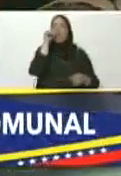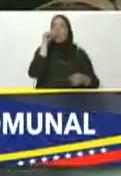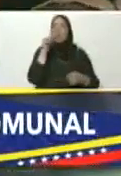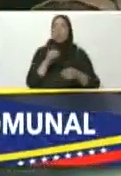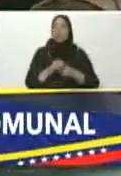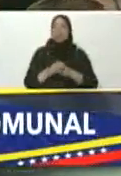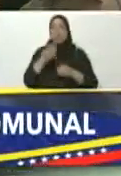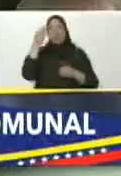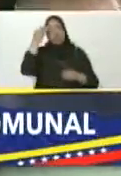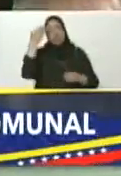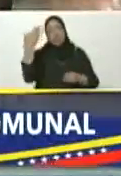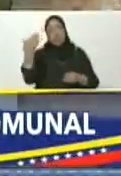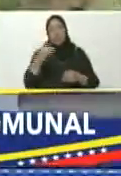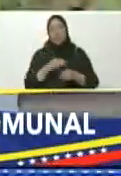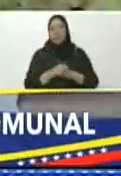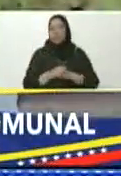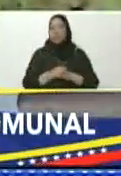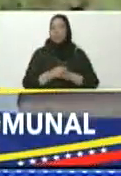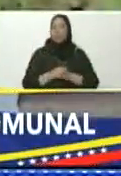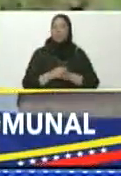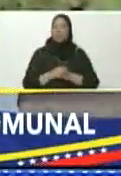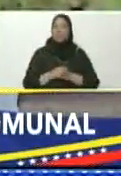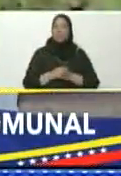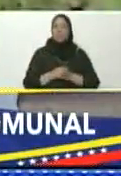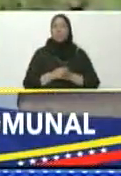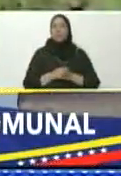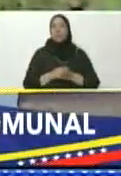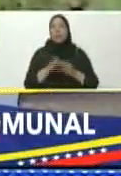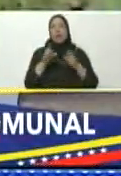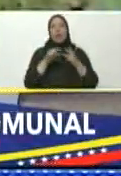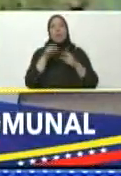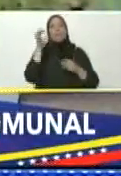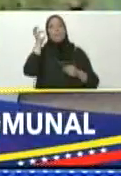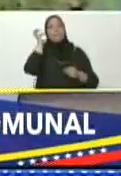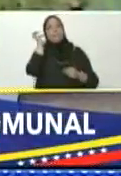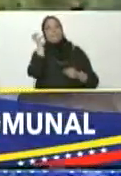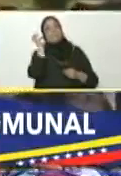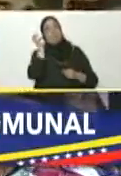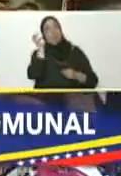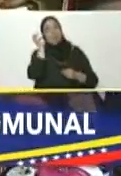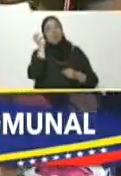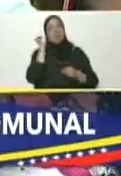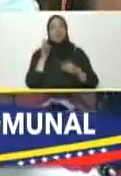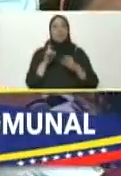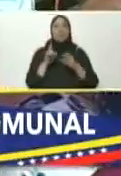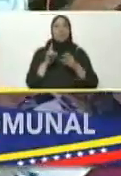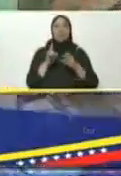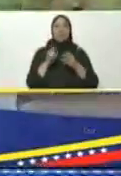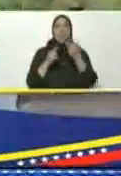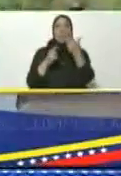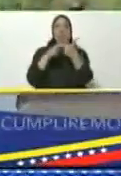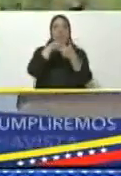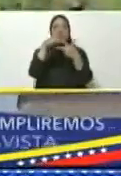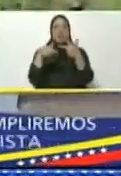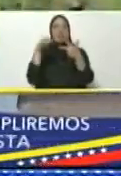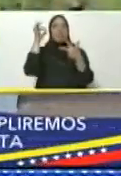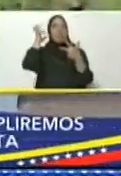mi saludo. ¿Ah? Yamilet Navas, de Miguel Bello. Nelcy Ordóñez, de Miguel